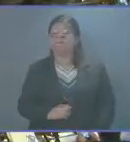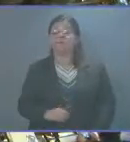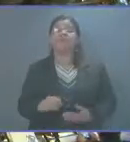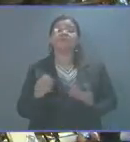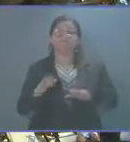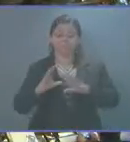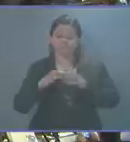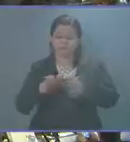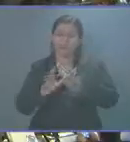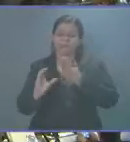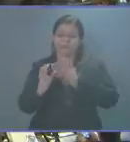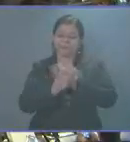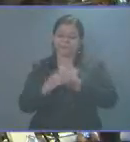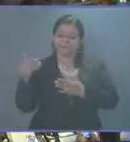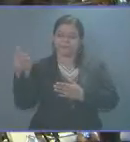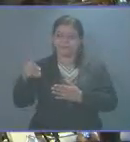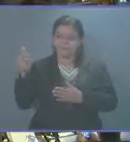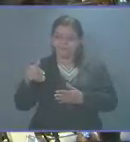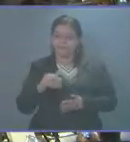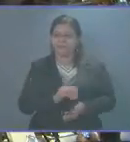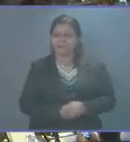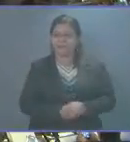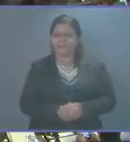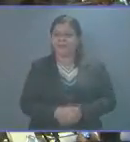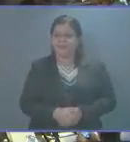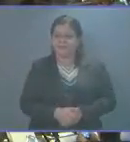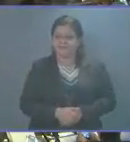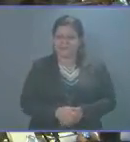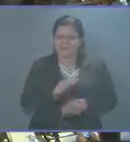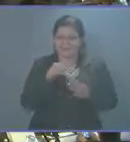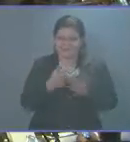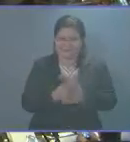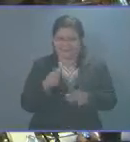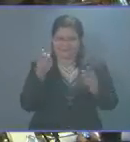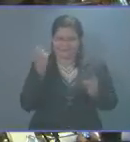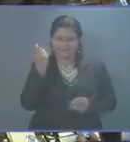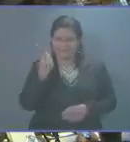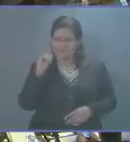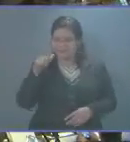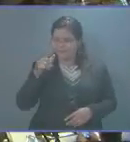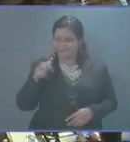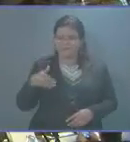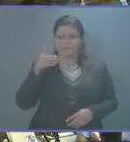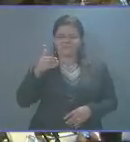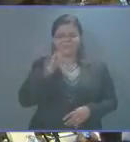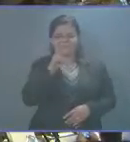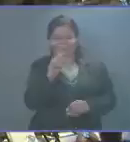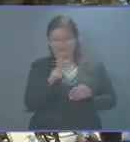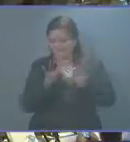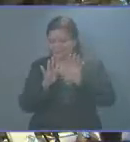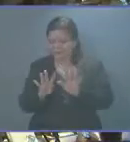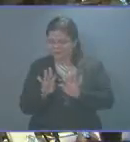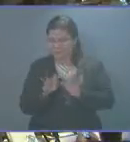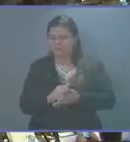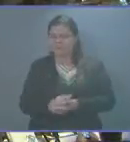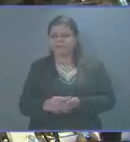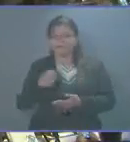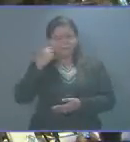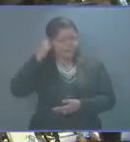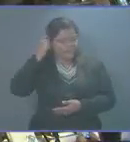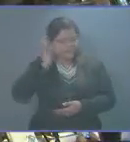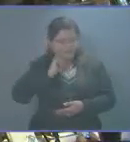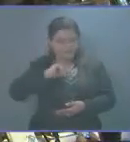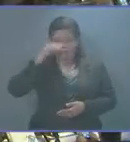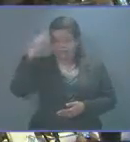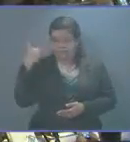Comisión de Cultura y Educación, Palacio Legislativo San Salvador, 11 de julio de 2019. Señores